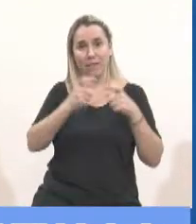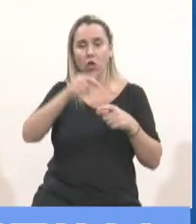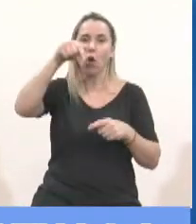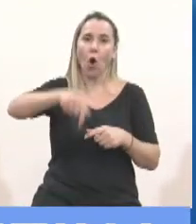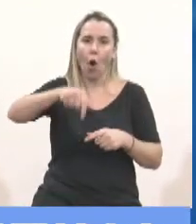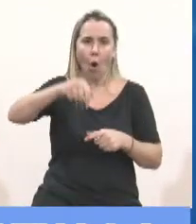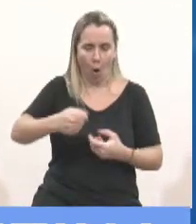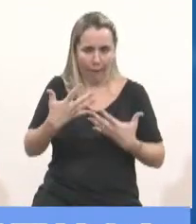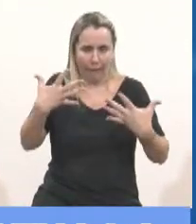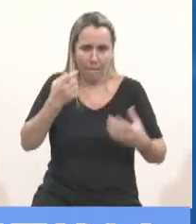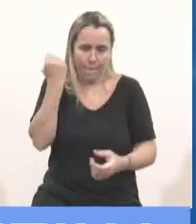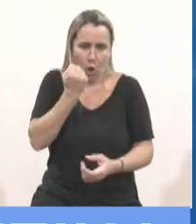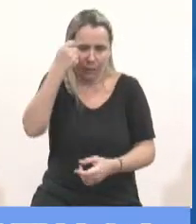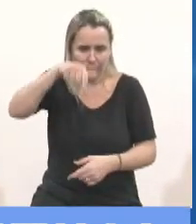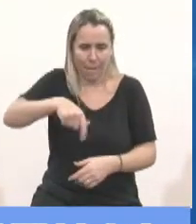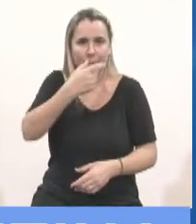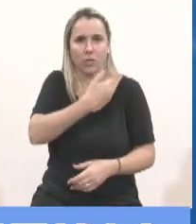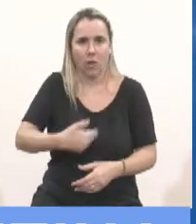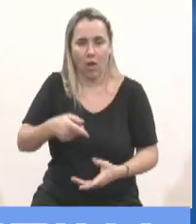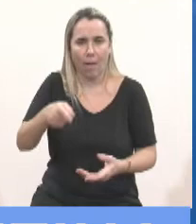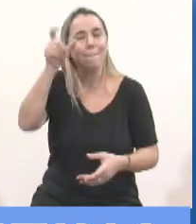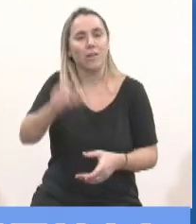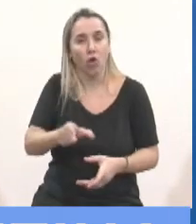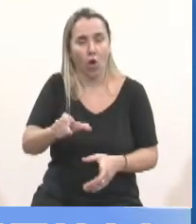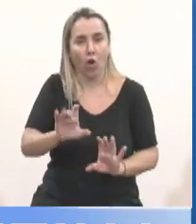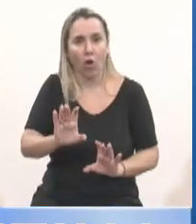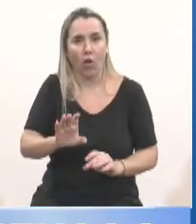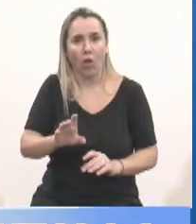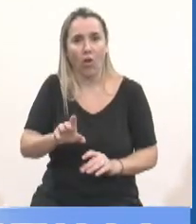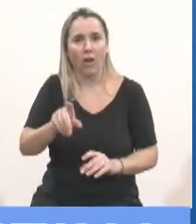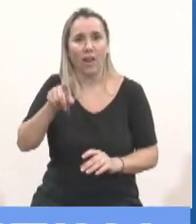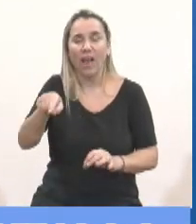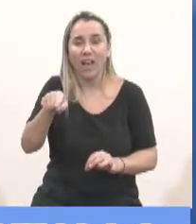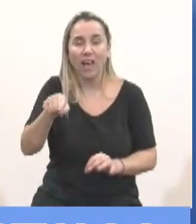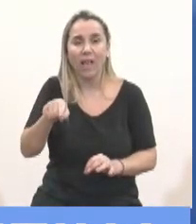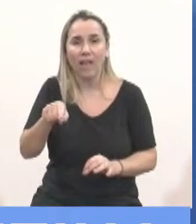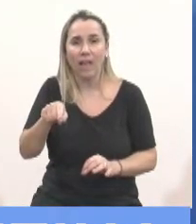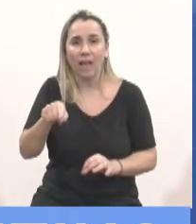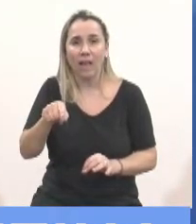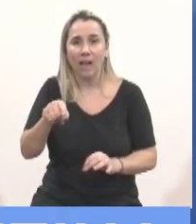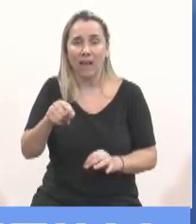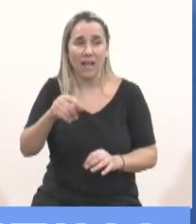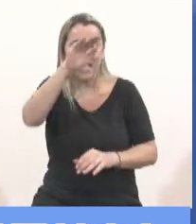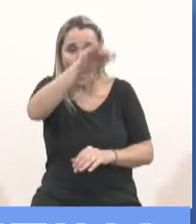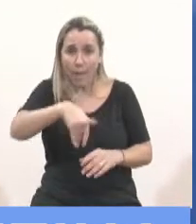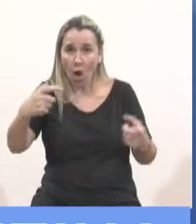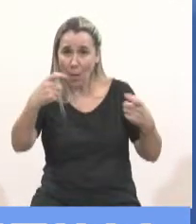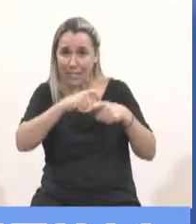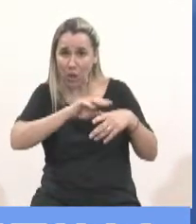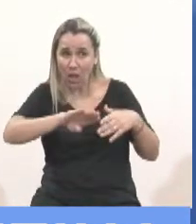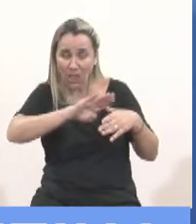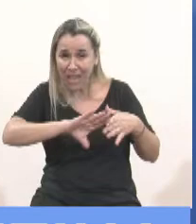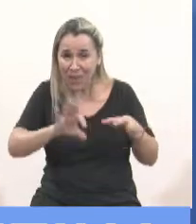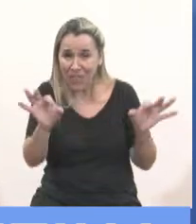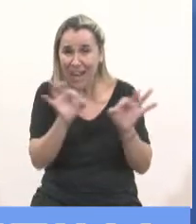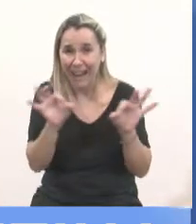un gran republicano, ¿verdad? Ni siquiera tuvo de llamar a la comisión de deuda para